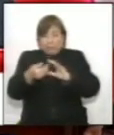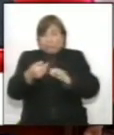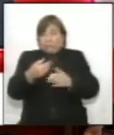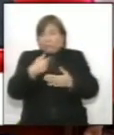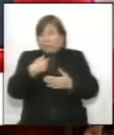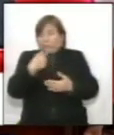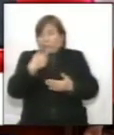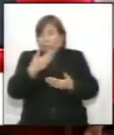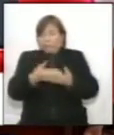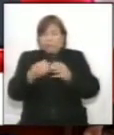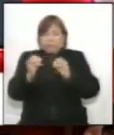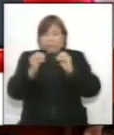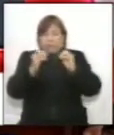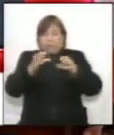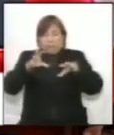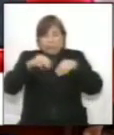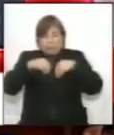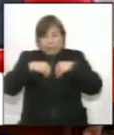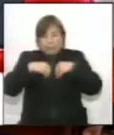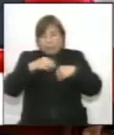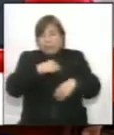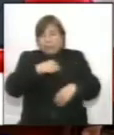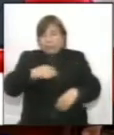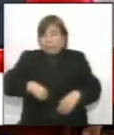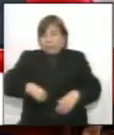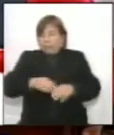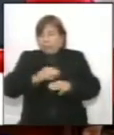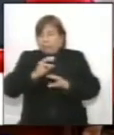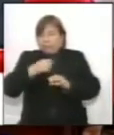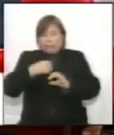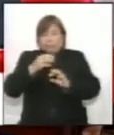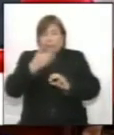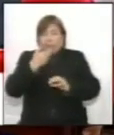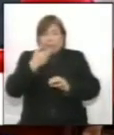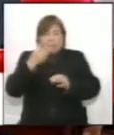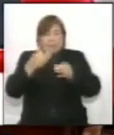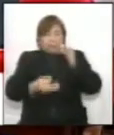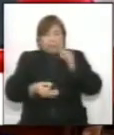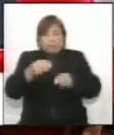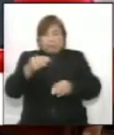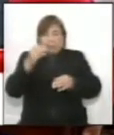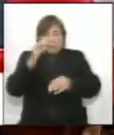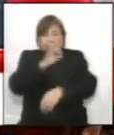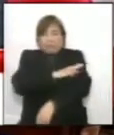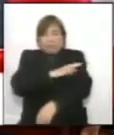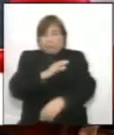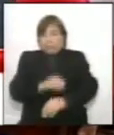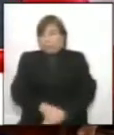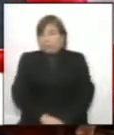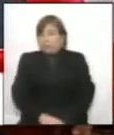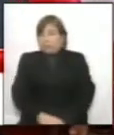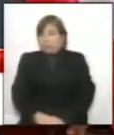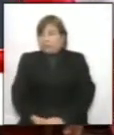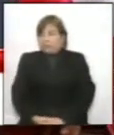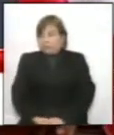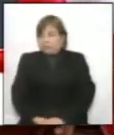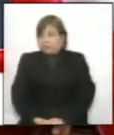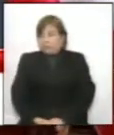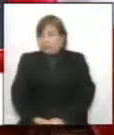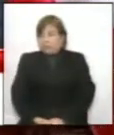yo lo que estoy es trasladando el reconocimiento que ha hecho el señor ministro. Yo no soy nadie para juzgar, no soy juez ni soy fiscal. Sí, muchas gracias.